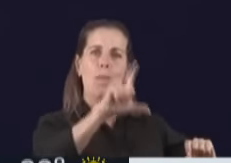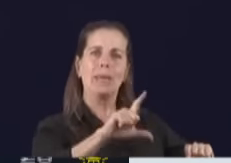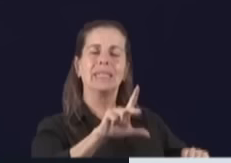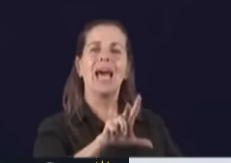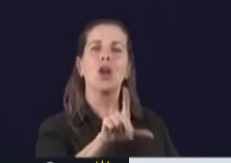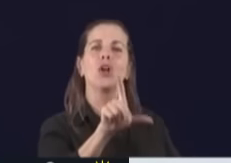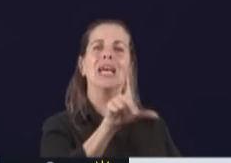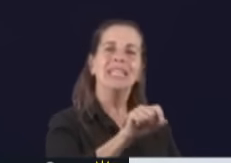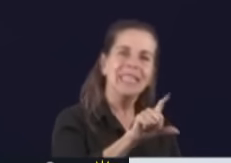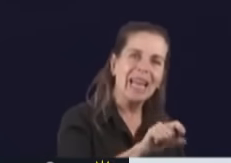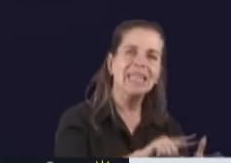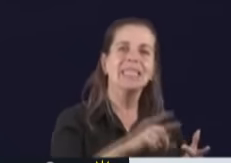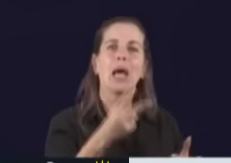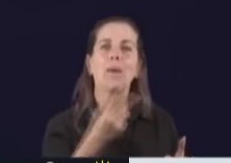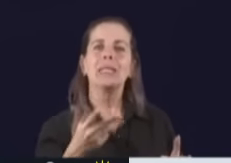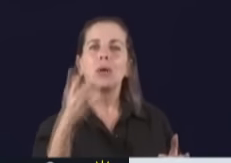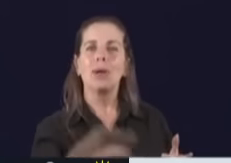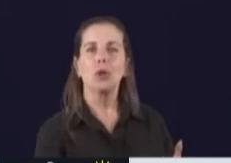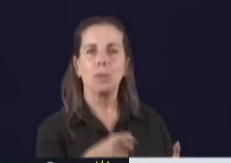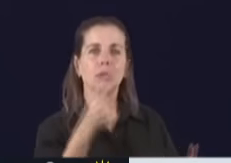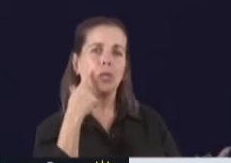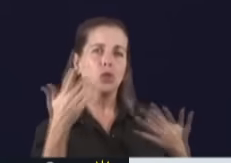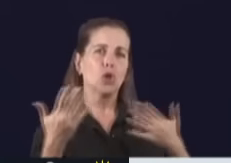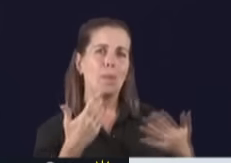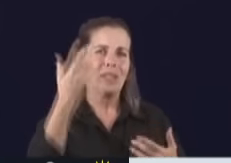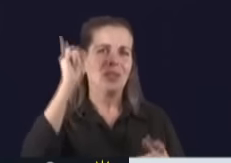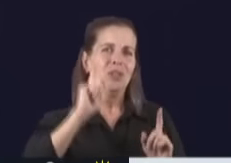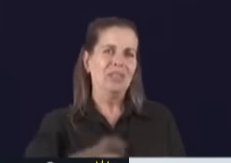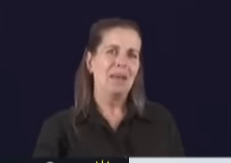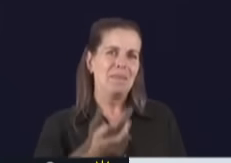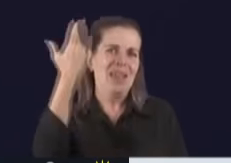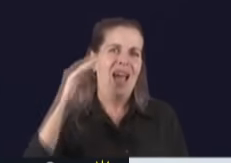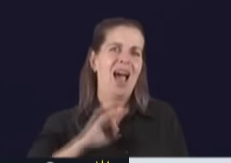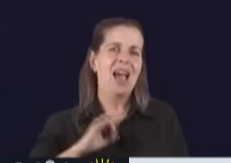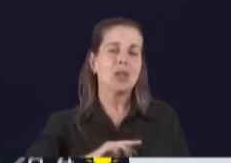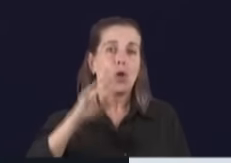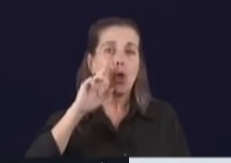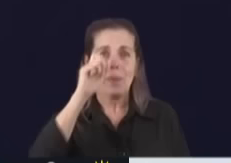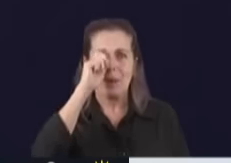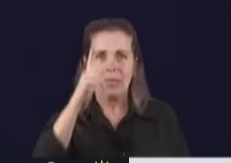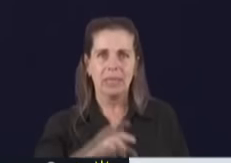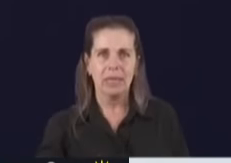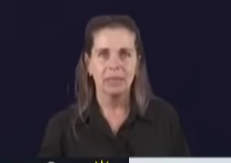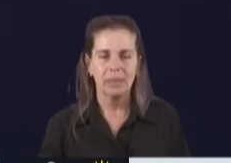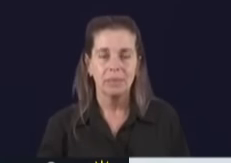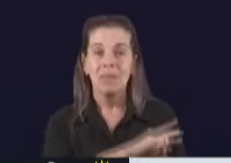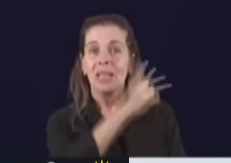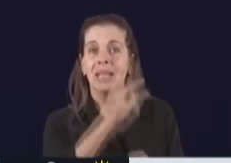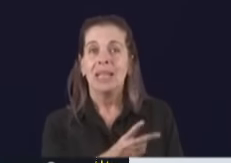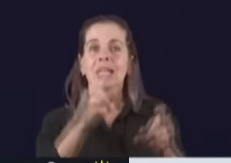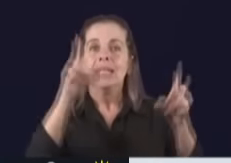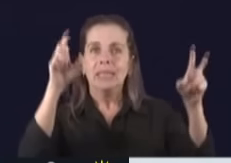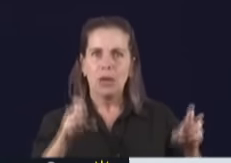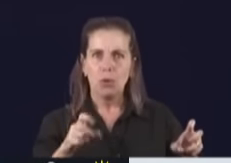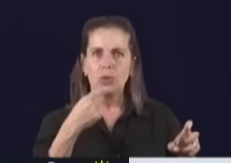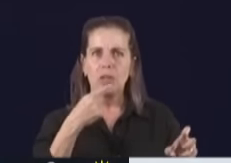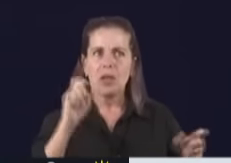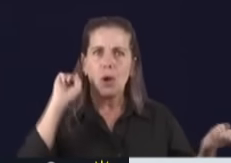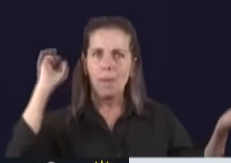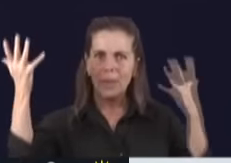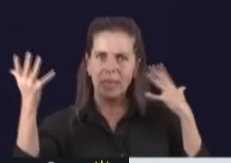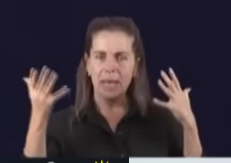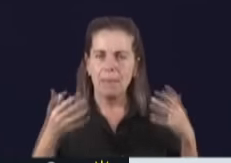24% respectivamente en comparación también con el año 2023. El segundo eje, garantizar el orden